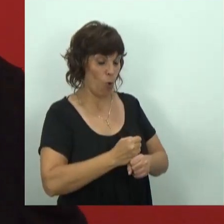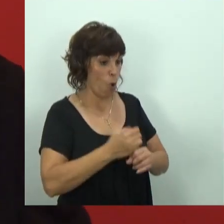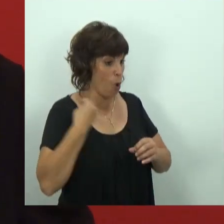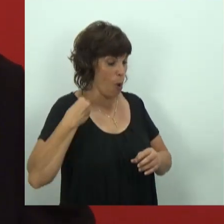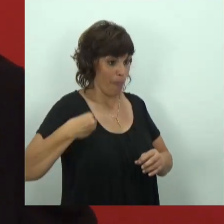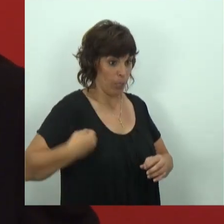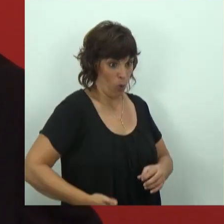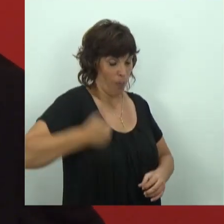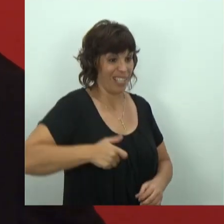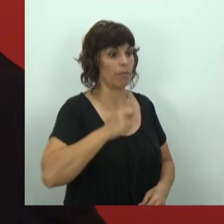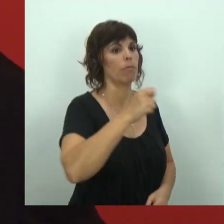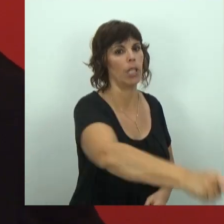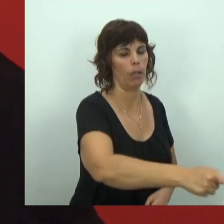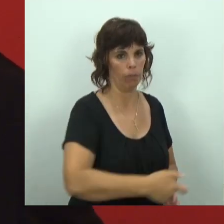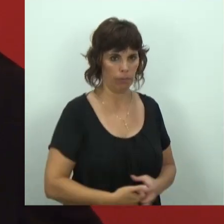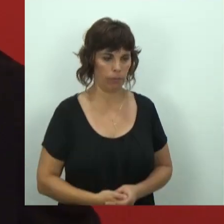específicamente.